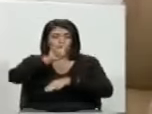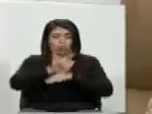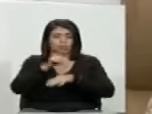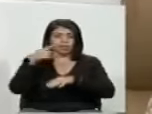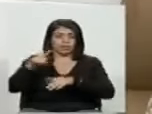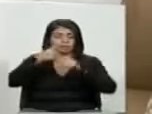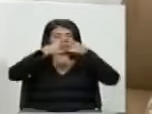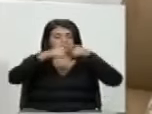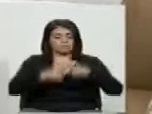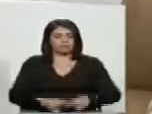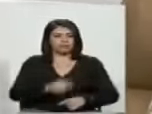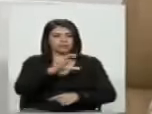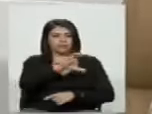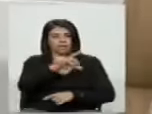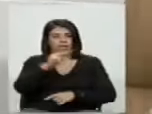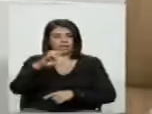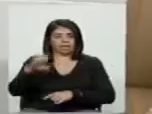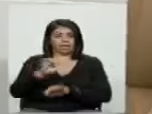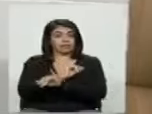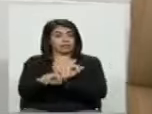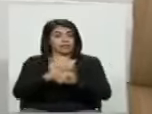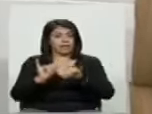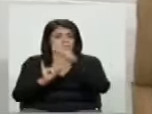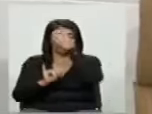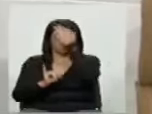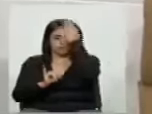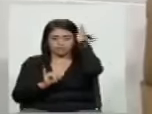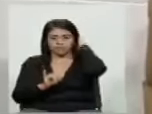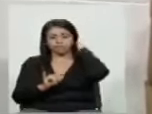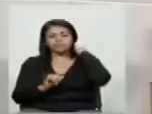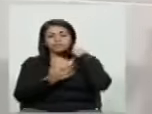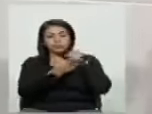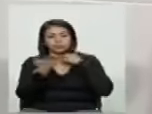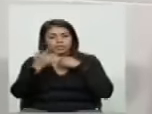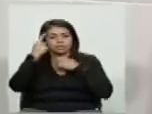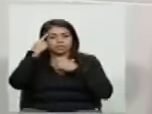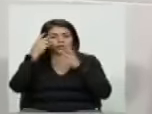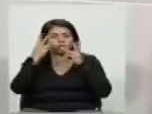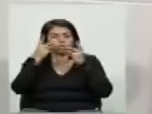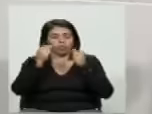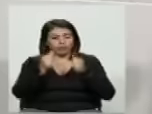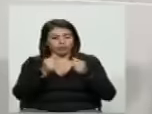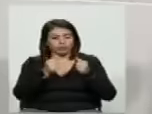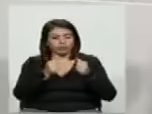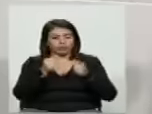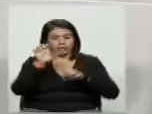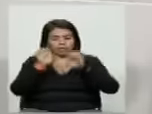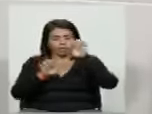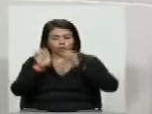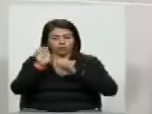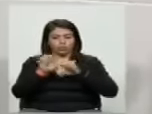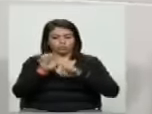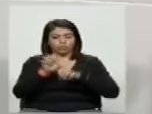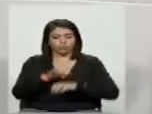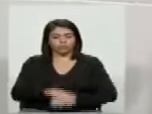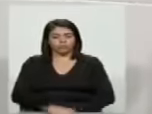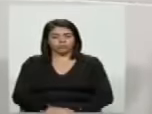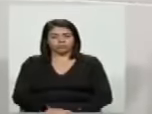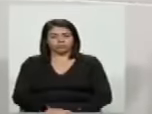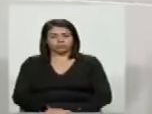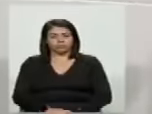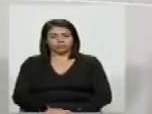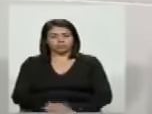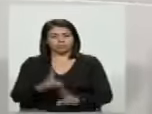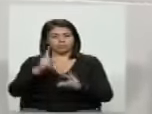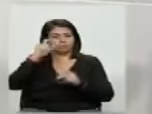existen, que son las del Consejo Nacional Electoral. ¿Y ustedes saben cuántas actas estudió el Centro Carter?